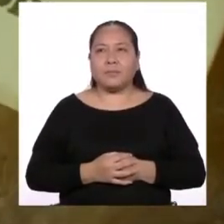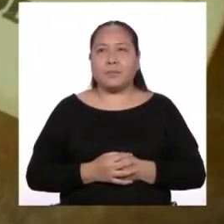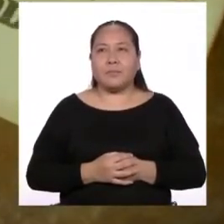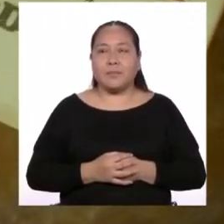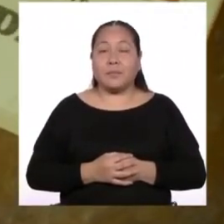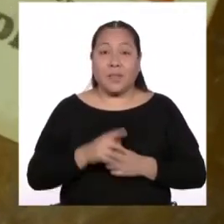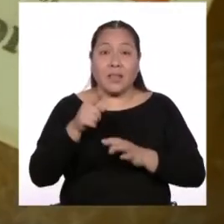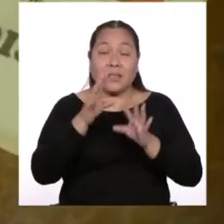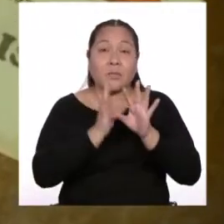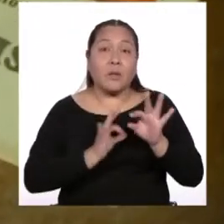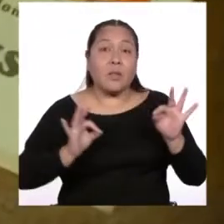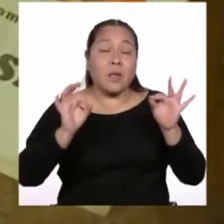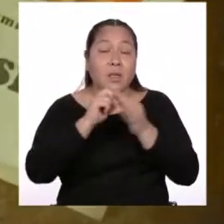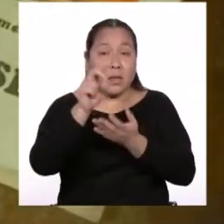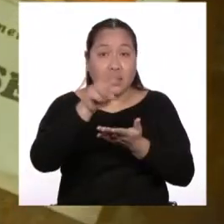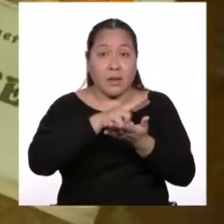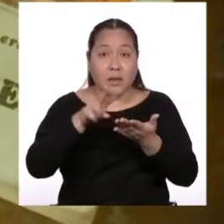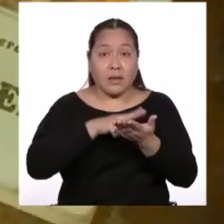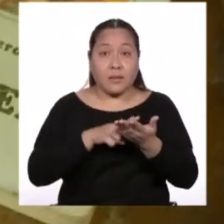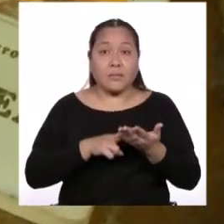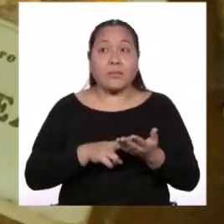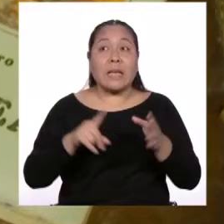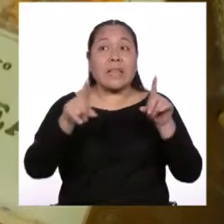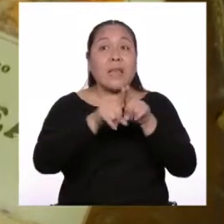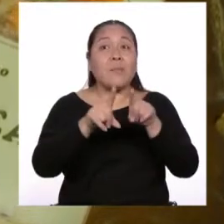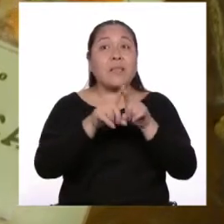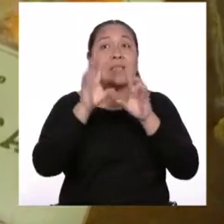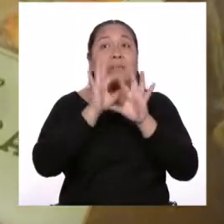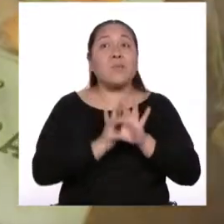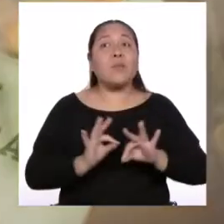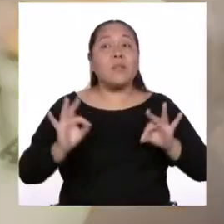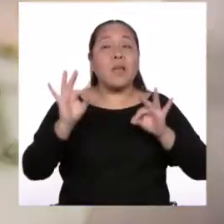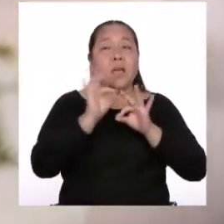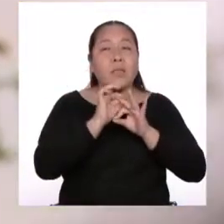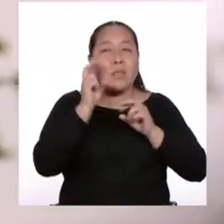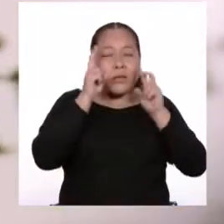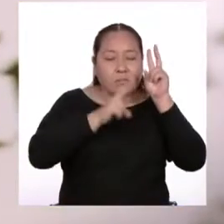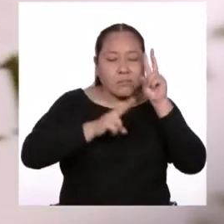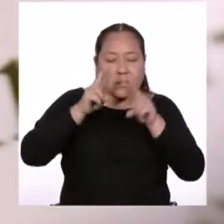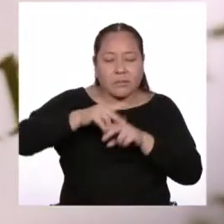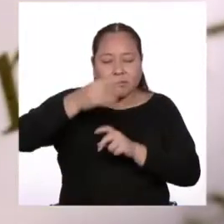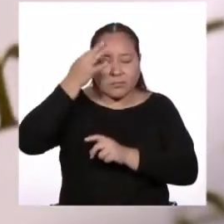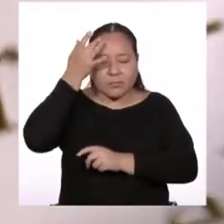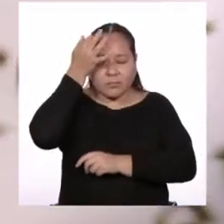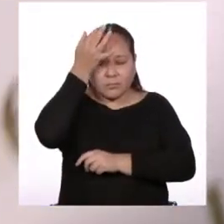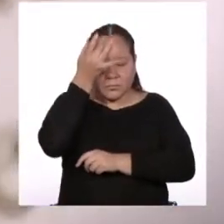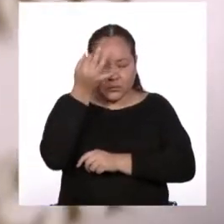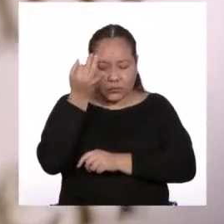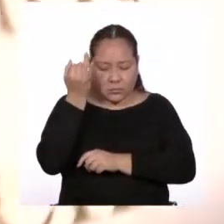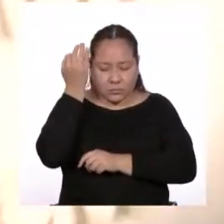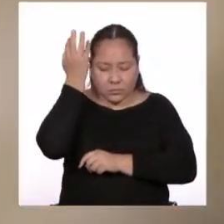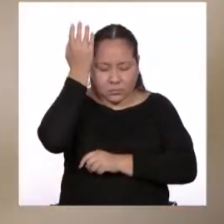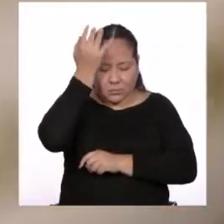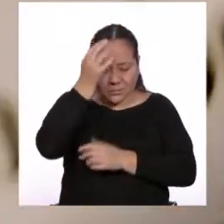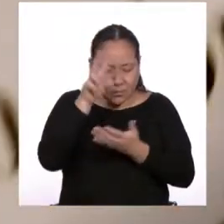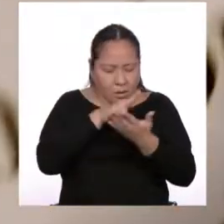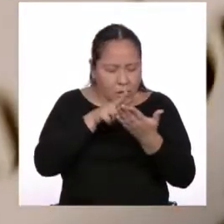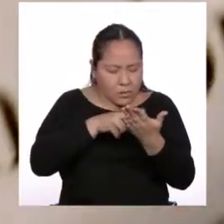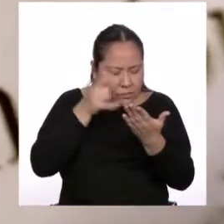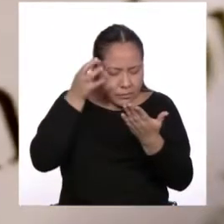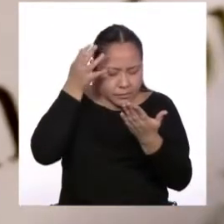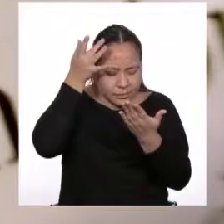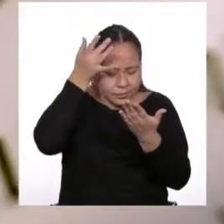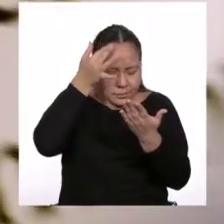Es importante leer y es importante construir en el imaginario propio a través de las letras, además de letras